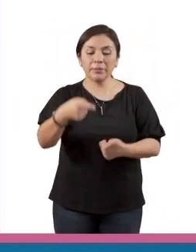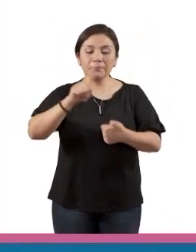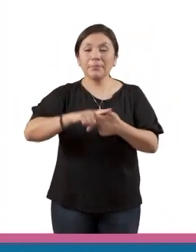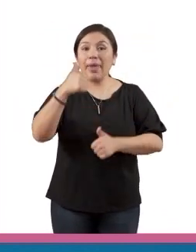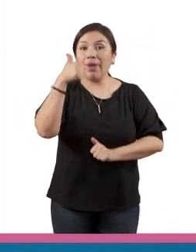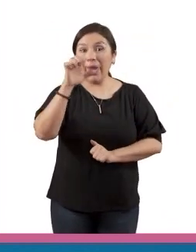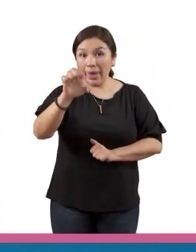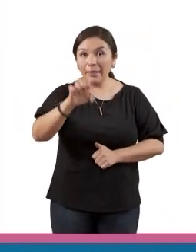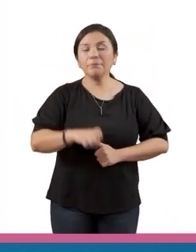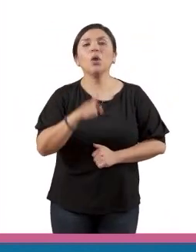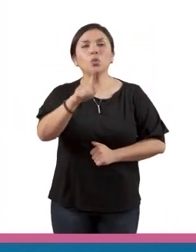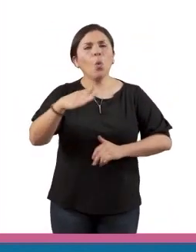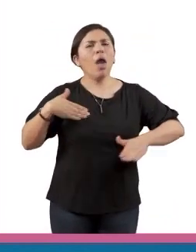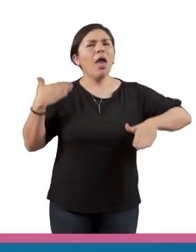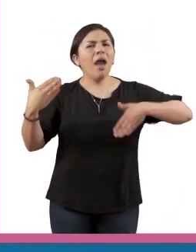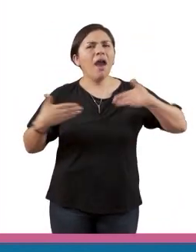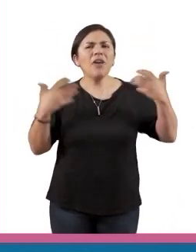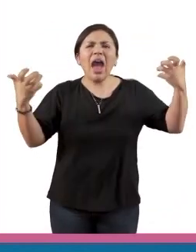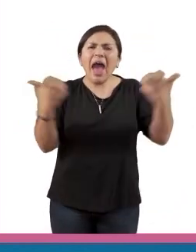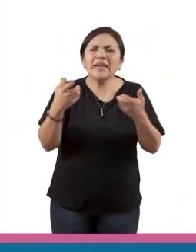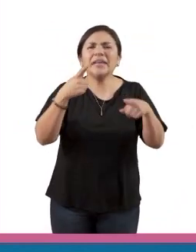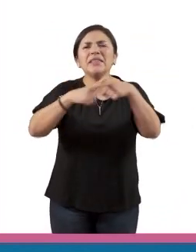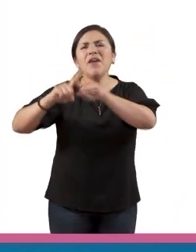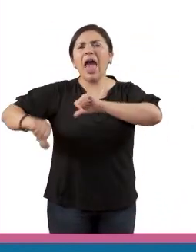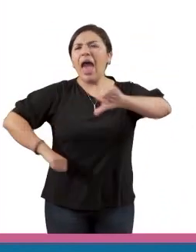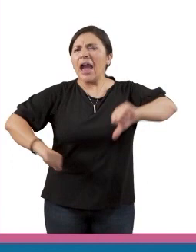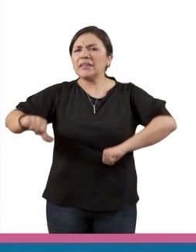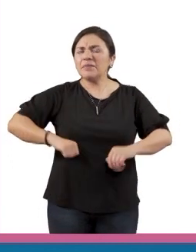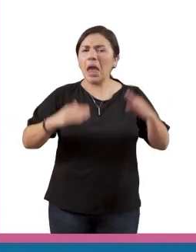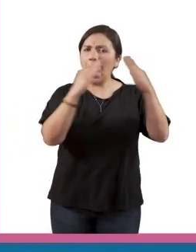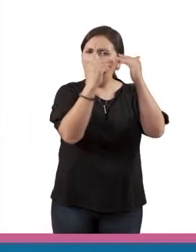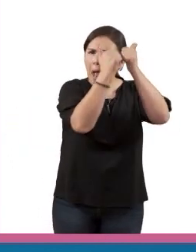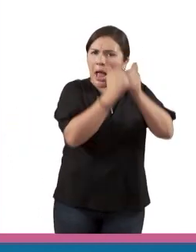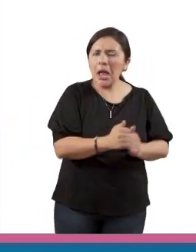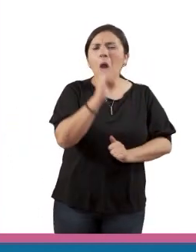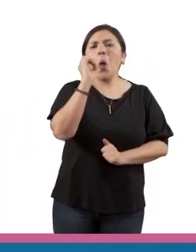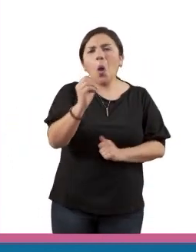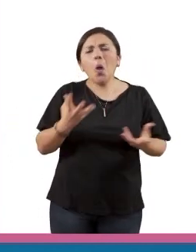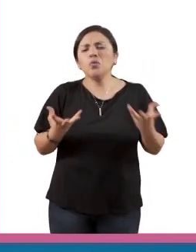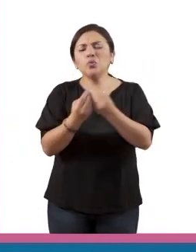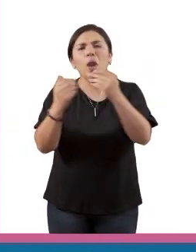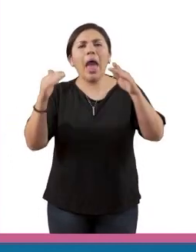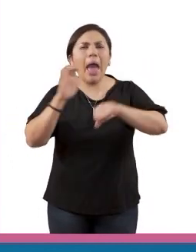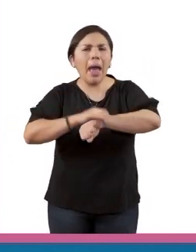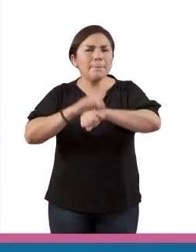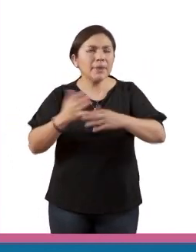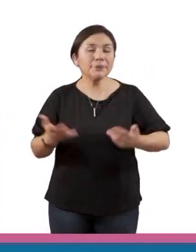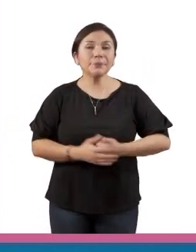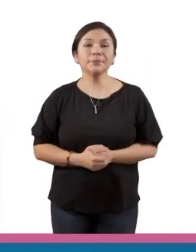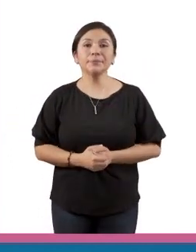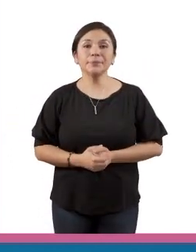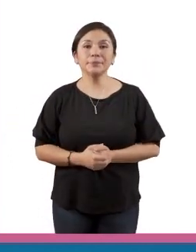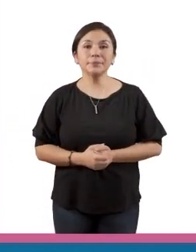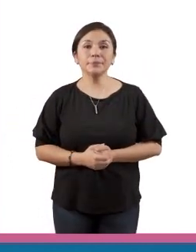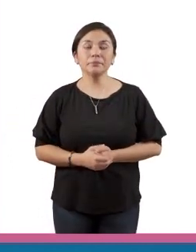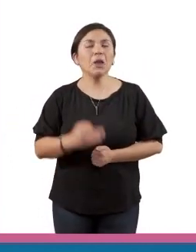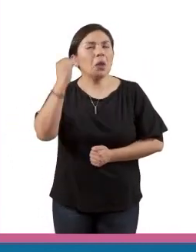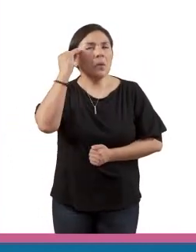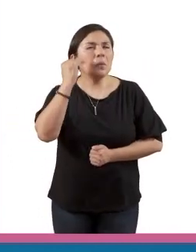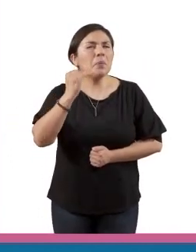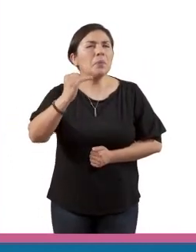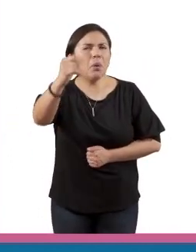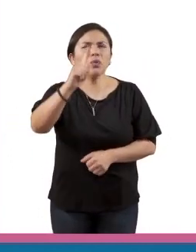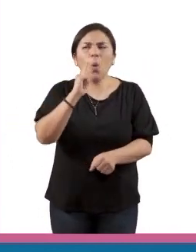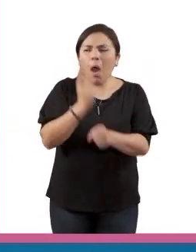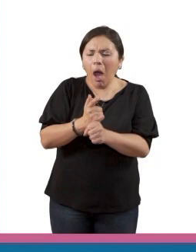E. Disfrutas organizar actividades tanto en casa como con tus amigos. Con el tiempo te